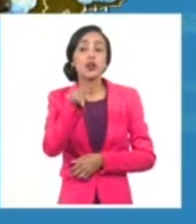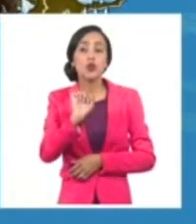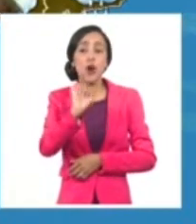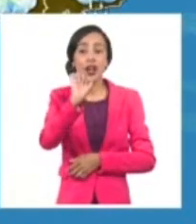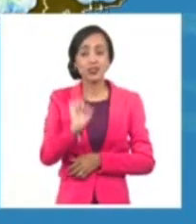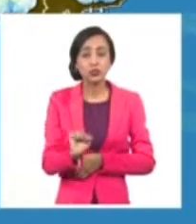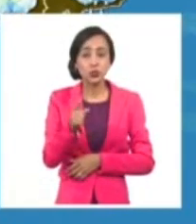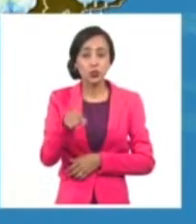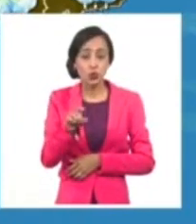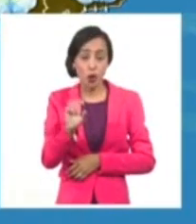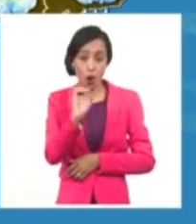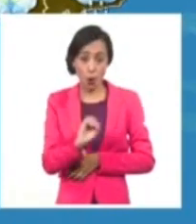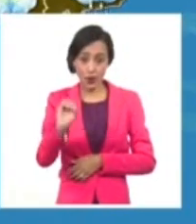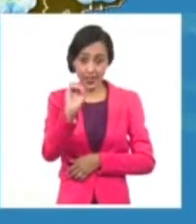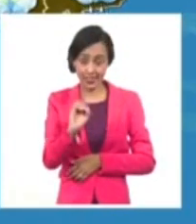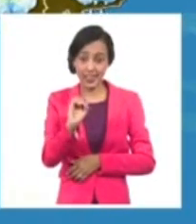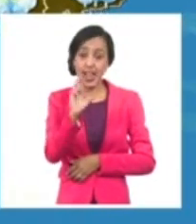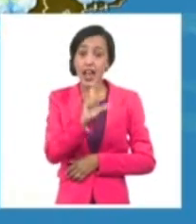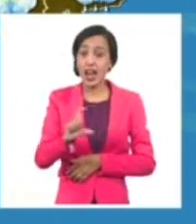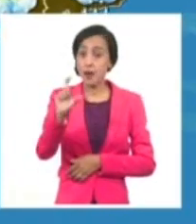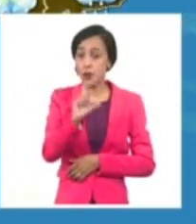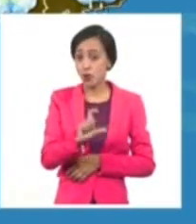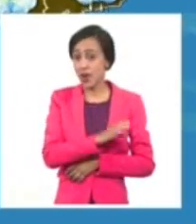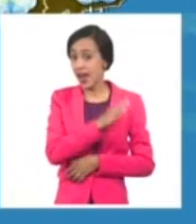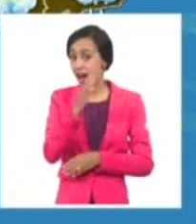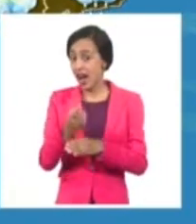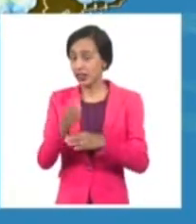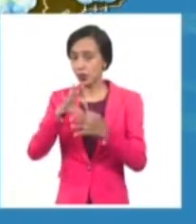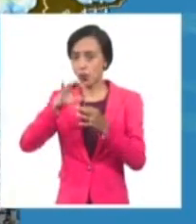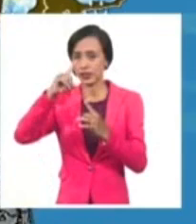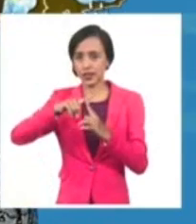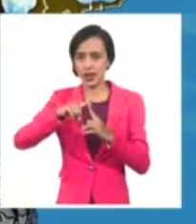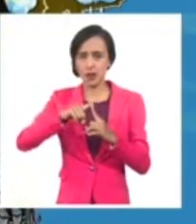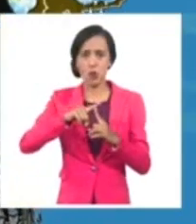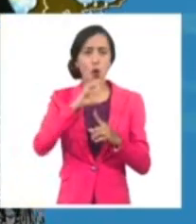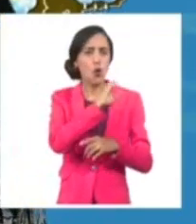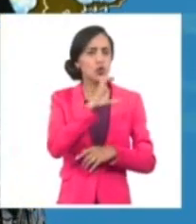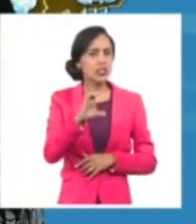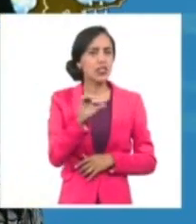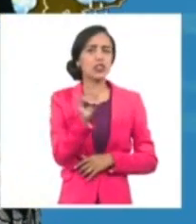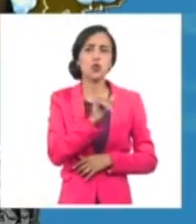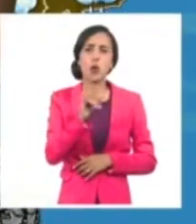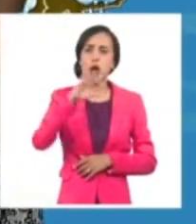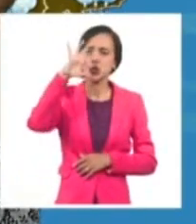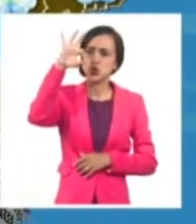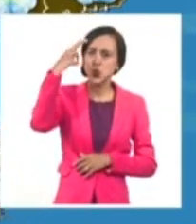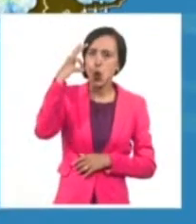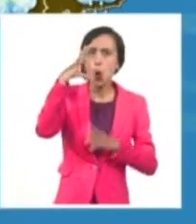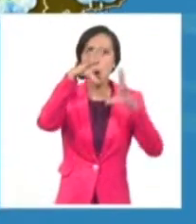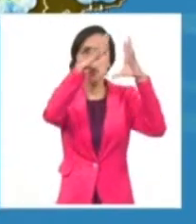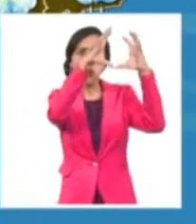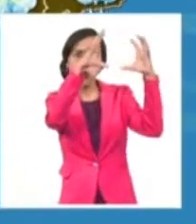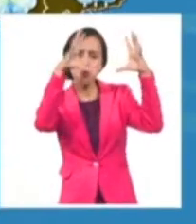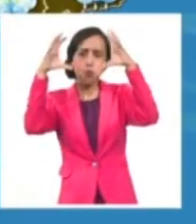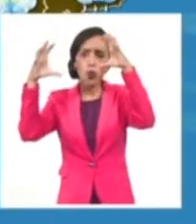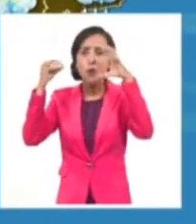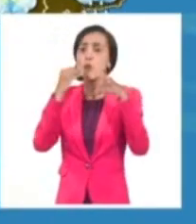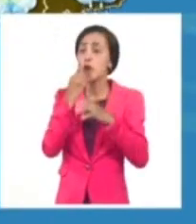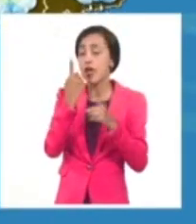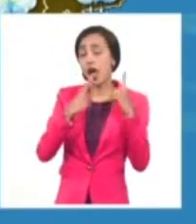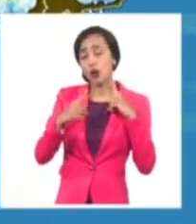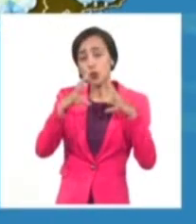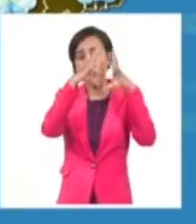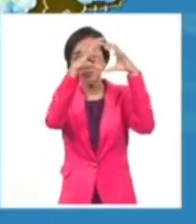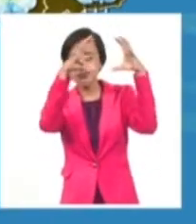zonas de la costa sur desde camagüey hasta la provincia de guantánamo en el resto del país habrá sol y algunas nubes pudiera nublarse en algunas localidades